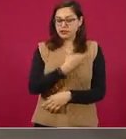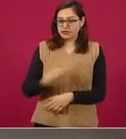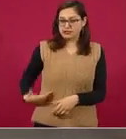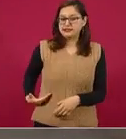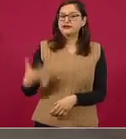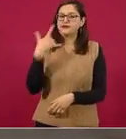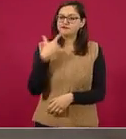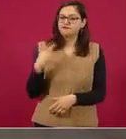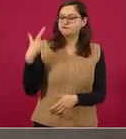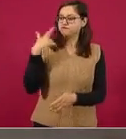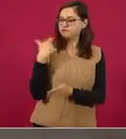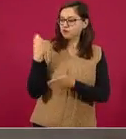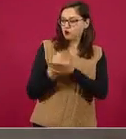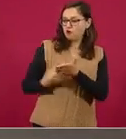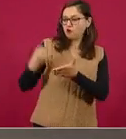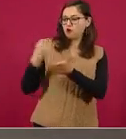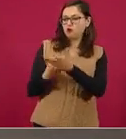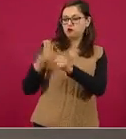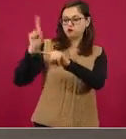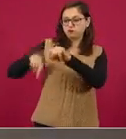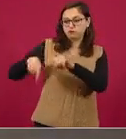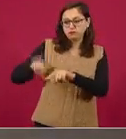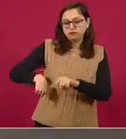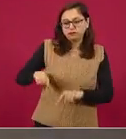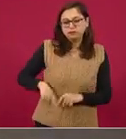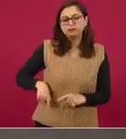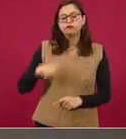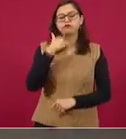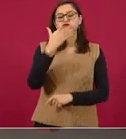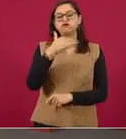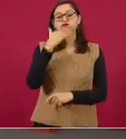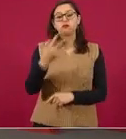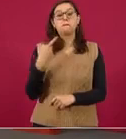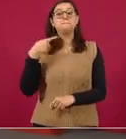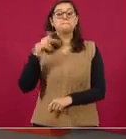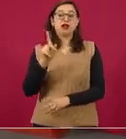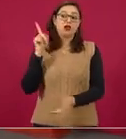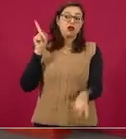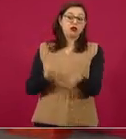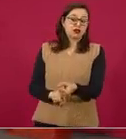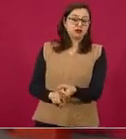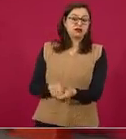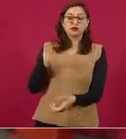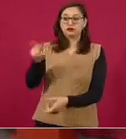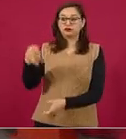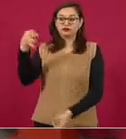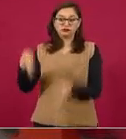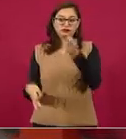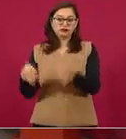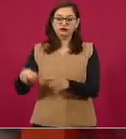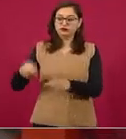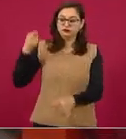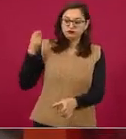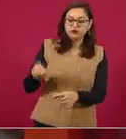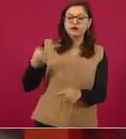pero hay jueces y ministros. Acuérdense que salió un ministro